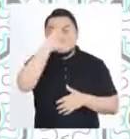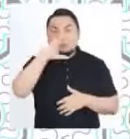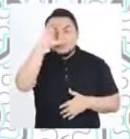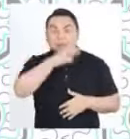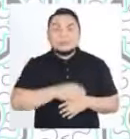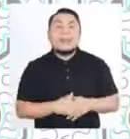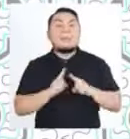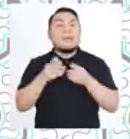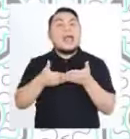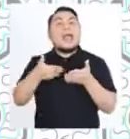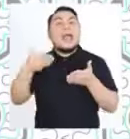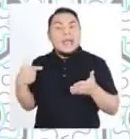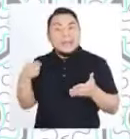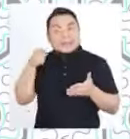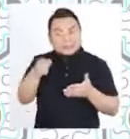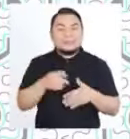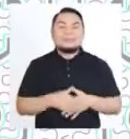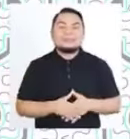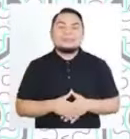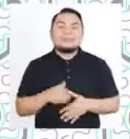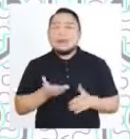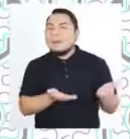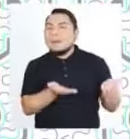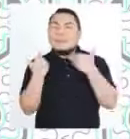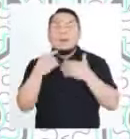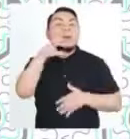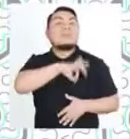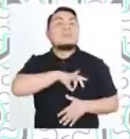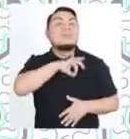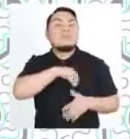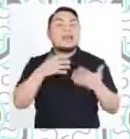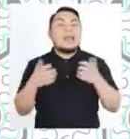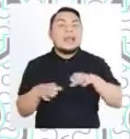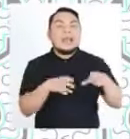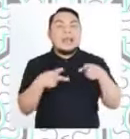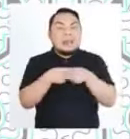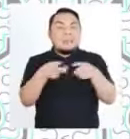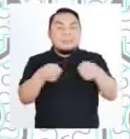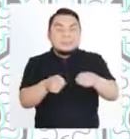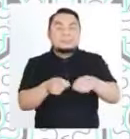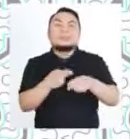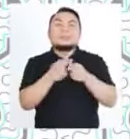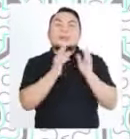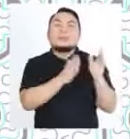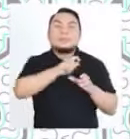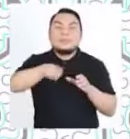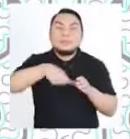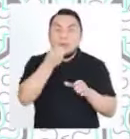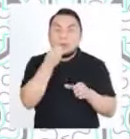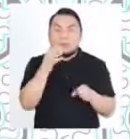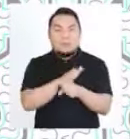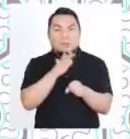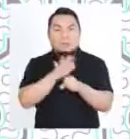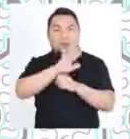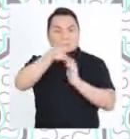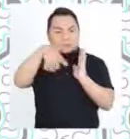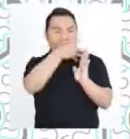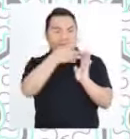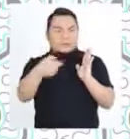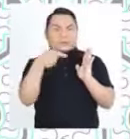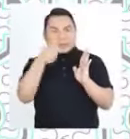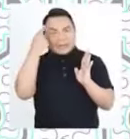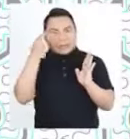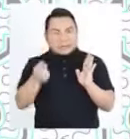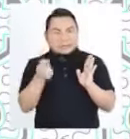que quieren buscar. Pero antes de eso, vamos a aprovechar para hacer una pausa y prepararnos para completar